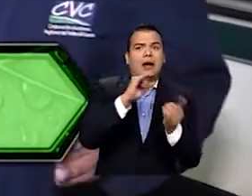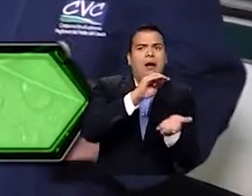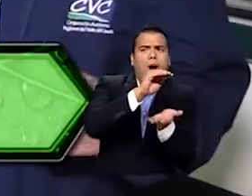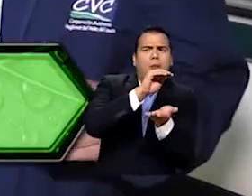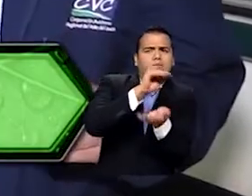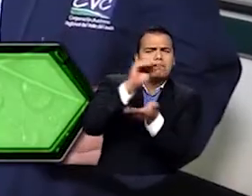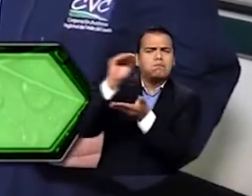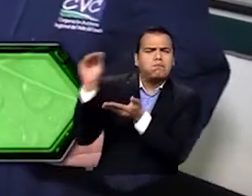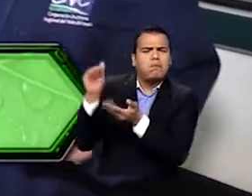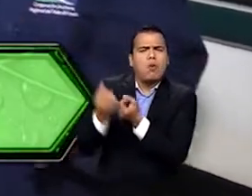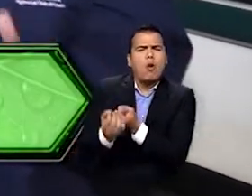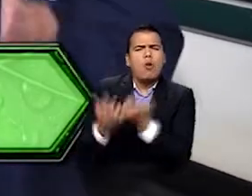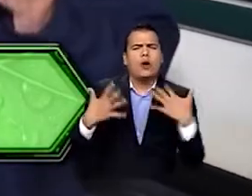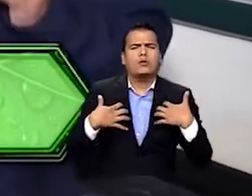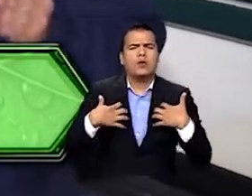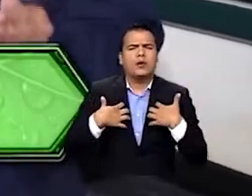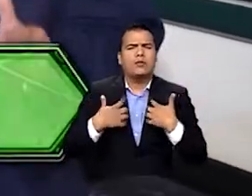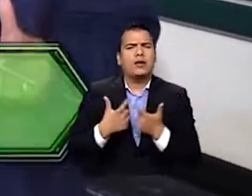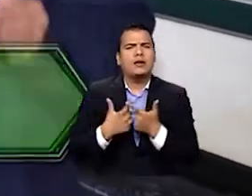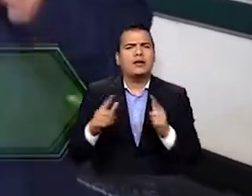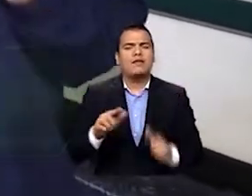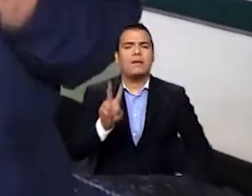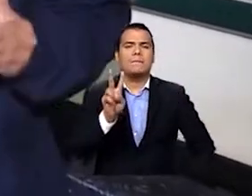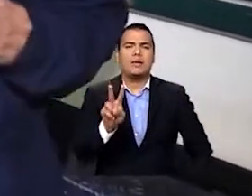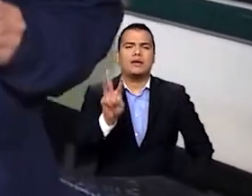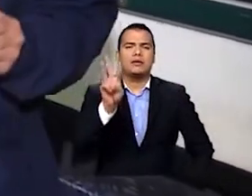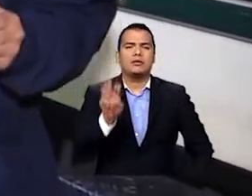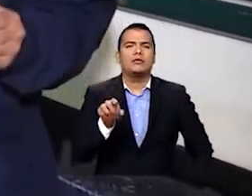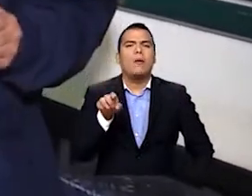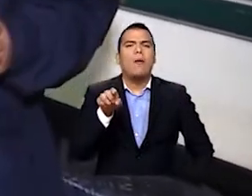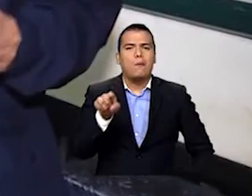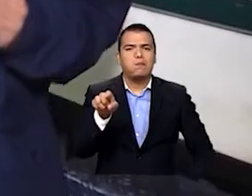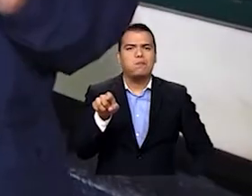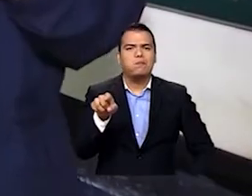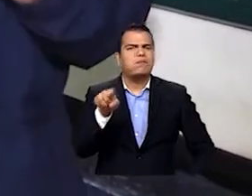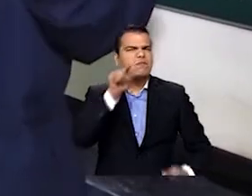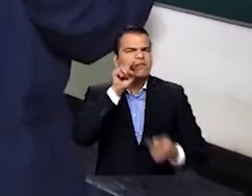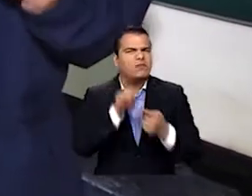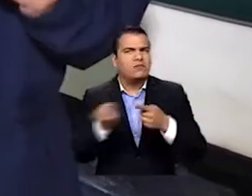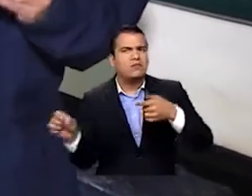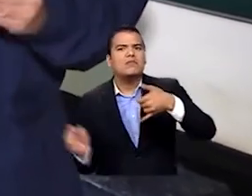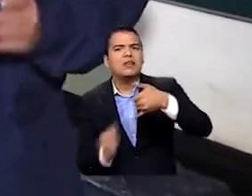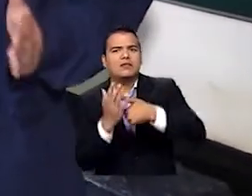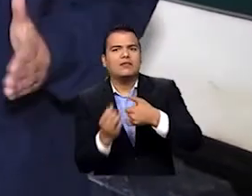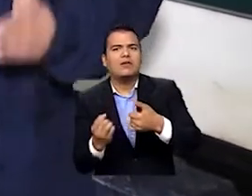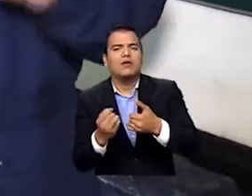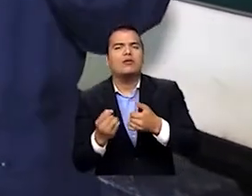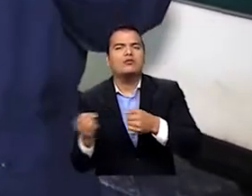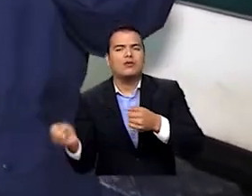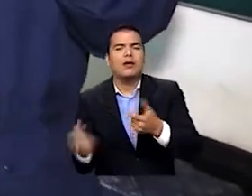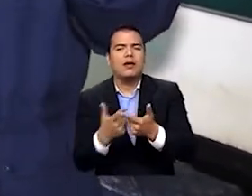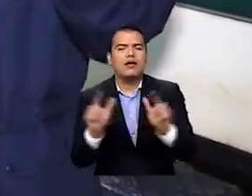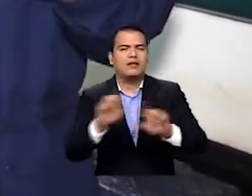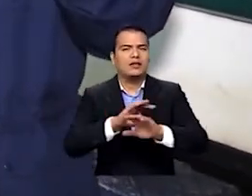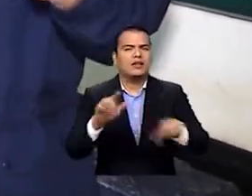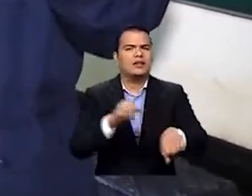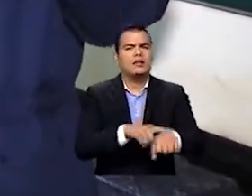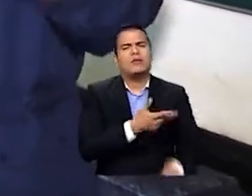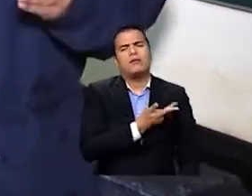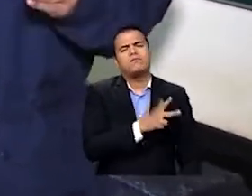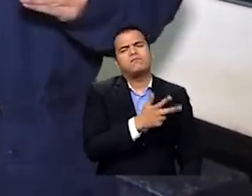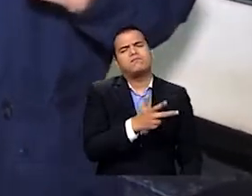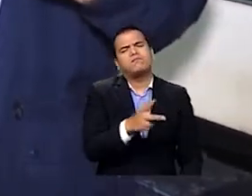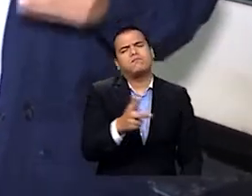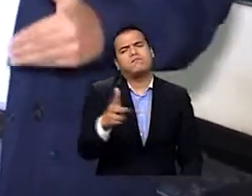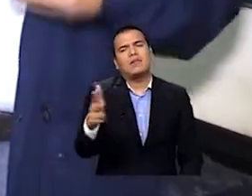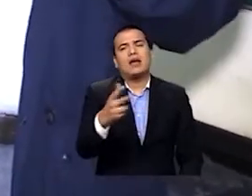28 animales que van a regresar a la libertad en el Pacífico Vallecaucano. Serán 3 horas por tierra y al menos 1 hora por